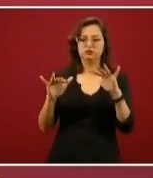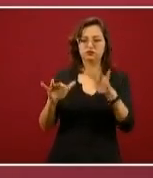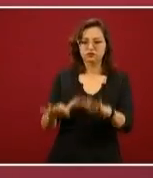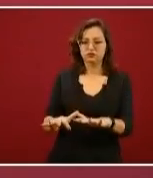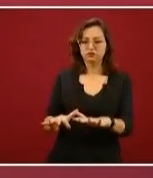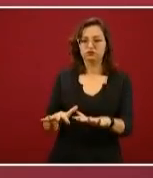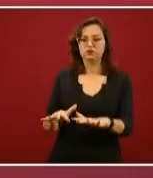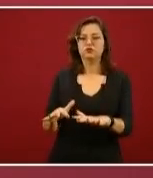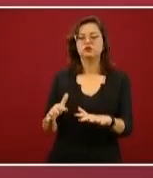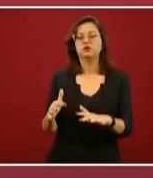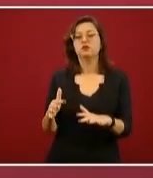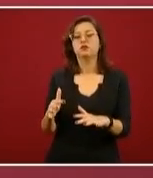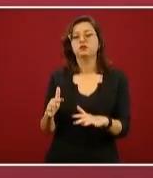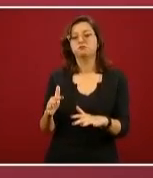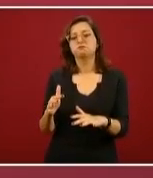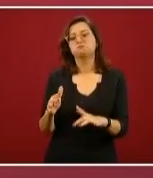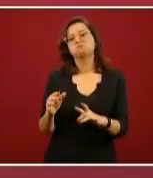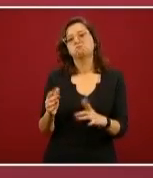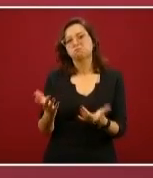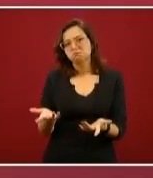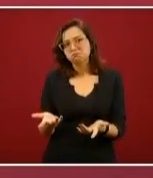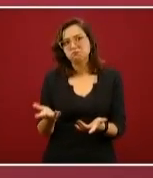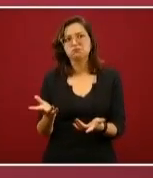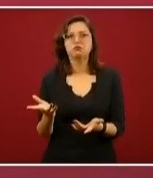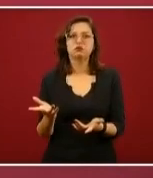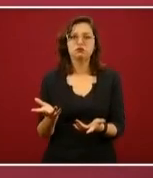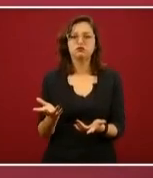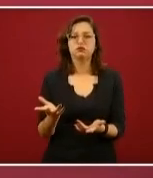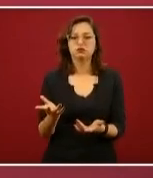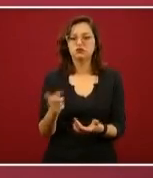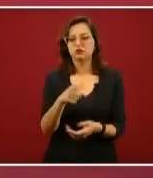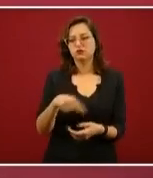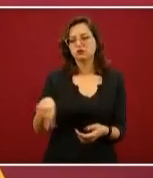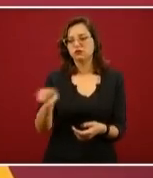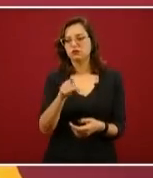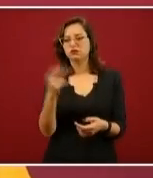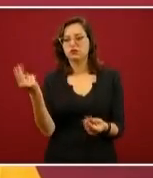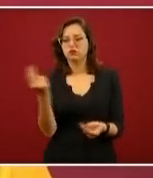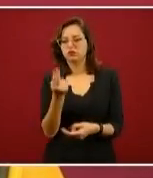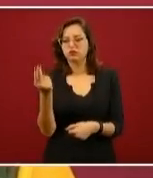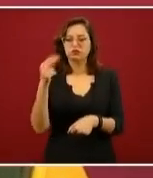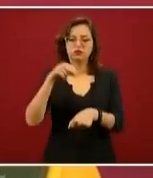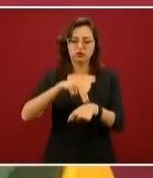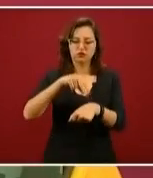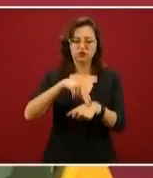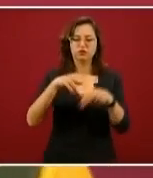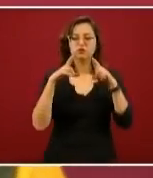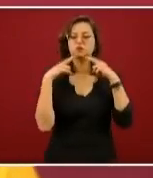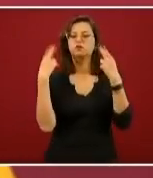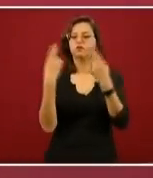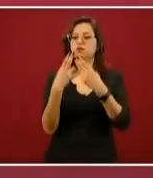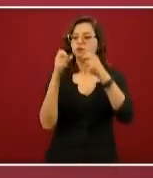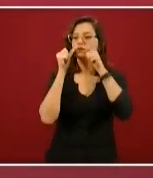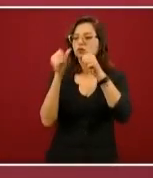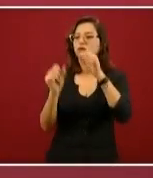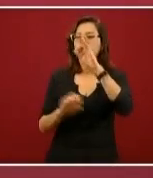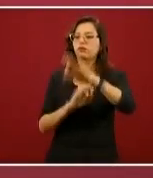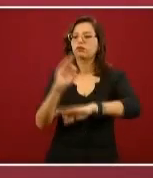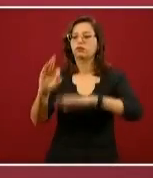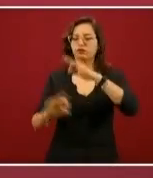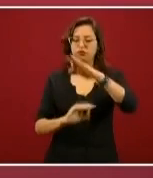y por ende una mayor concentración de derechohabientes. Entonces, estas unidades también las